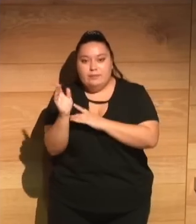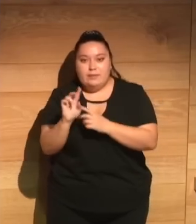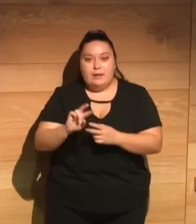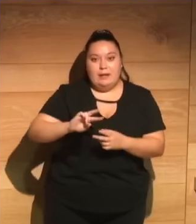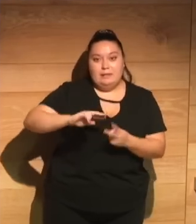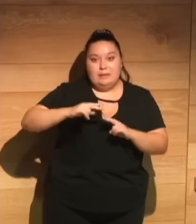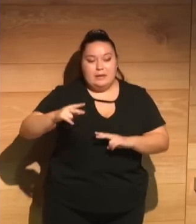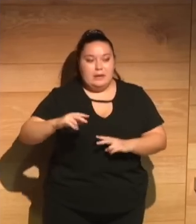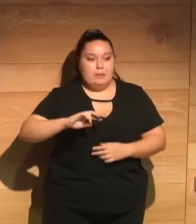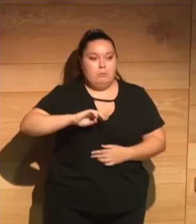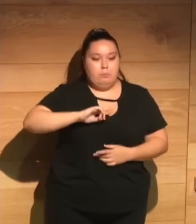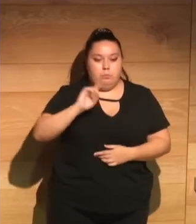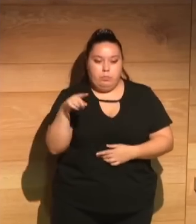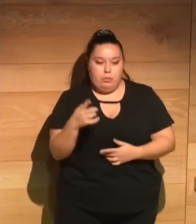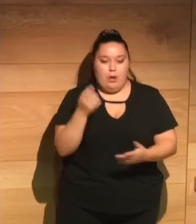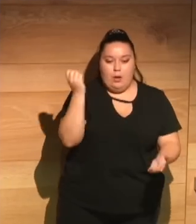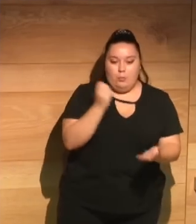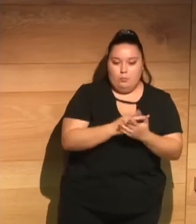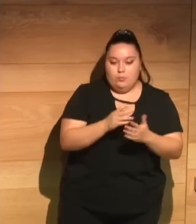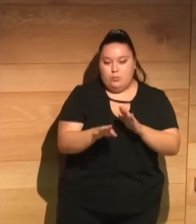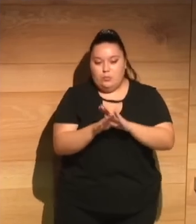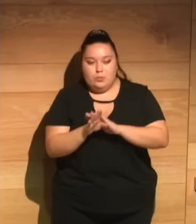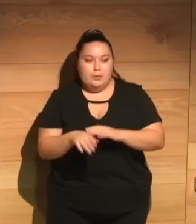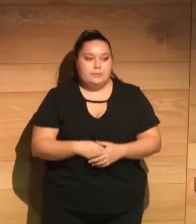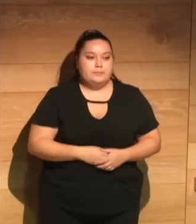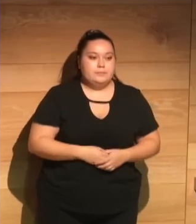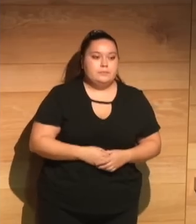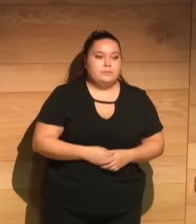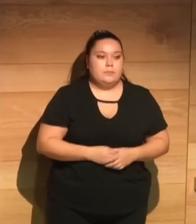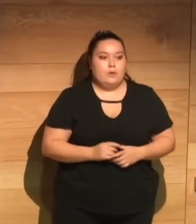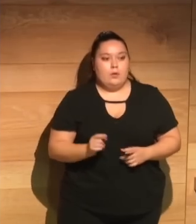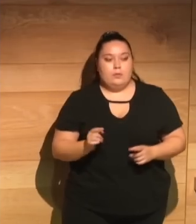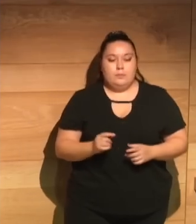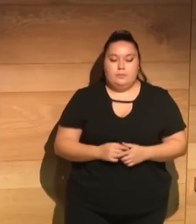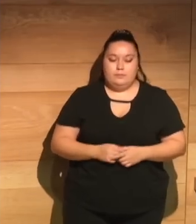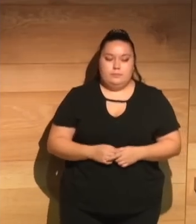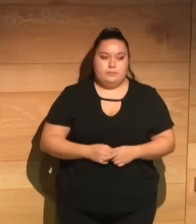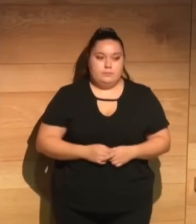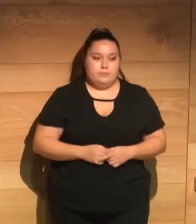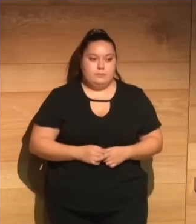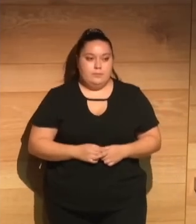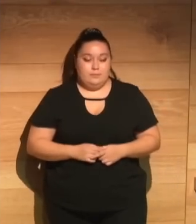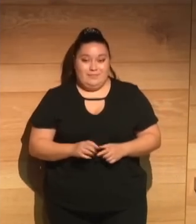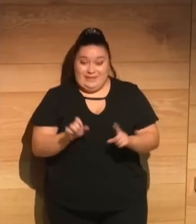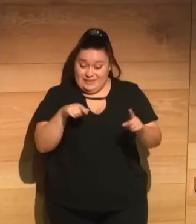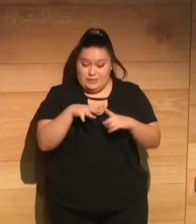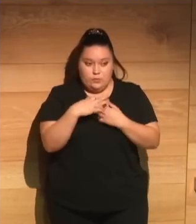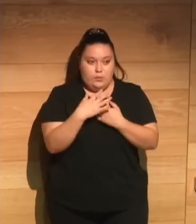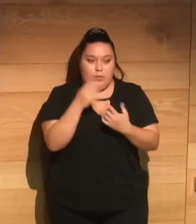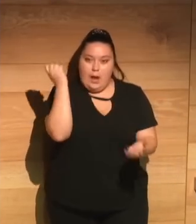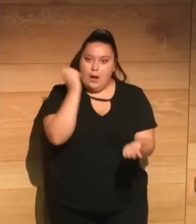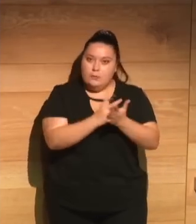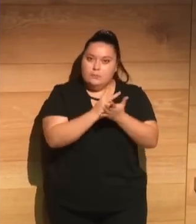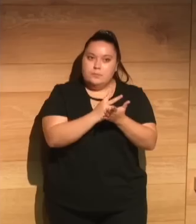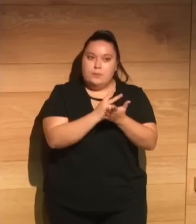por una y resulta que gana la otra, a pesar de que él pelea lo máximo posible para que no sea así. En este caso, él apuesta